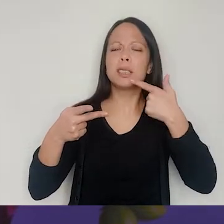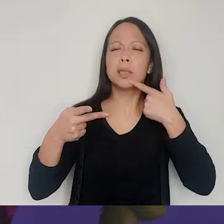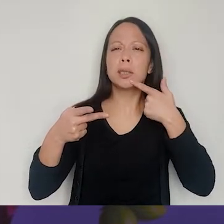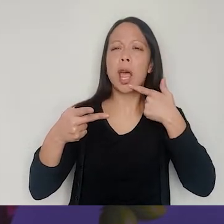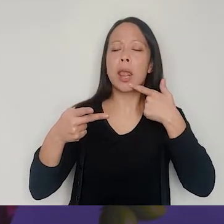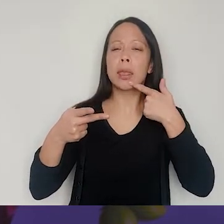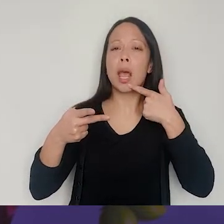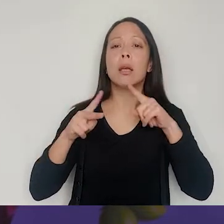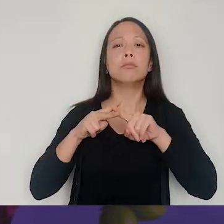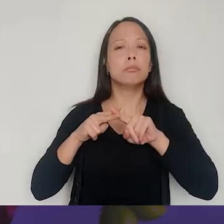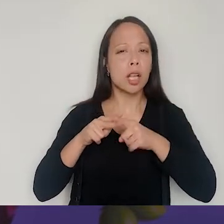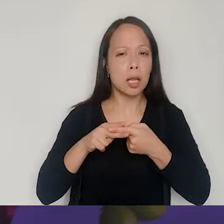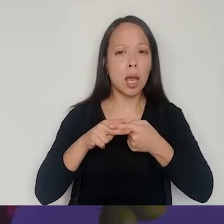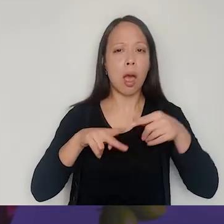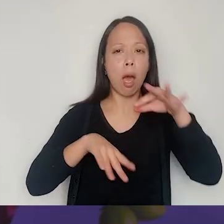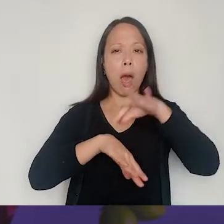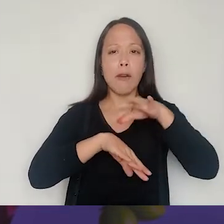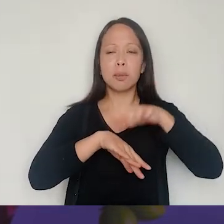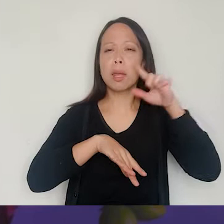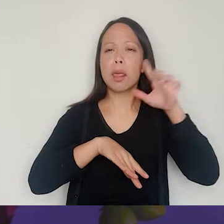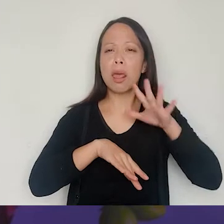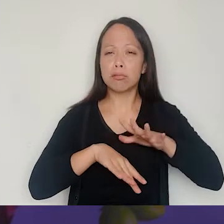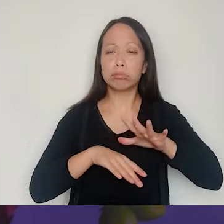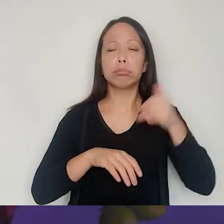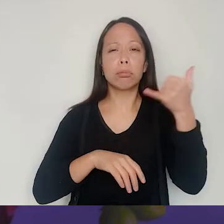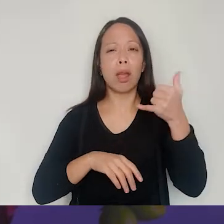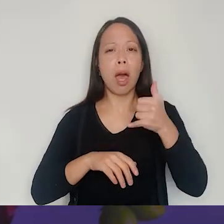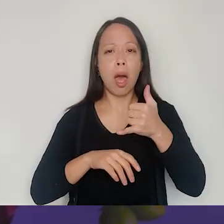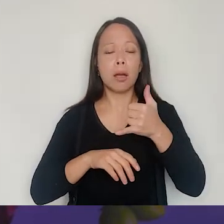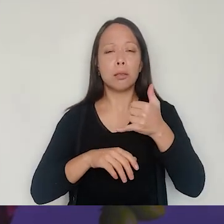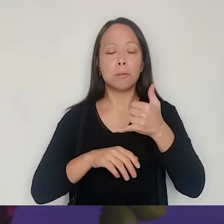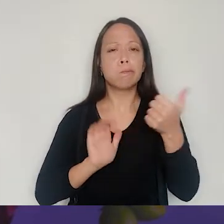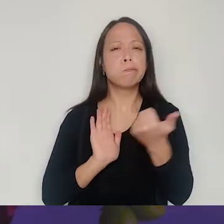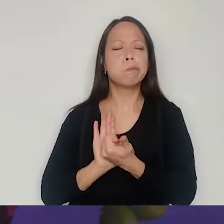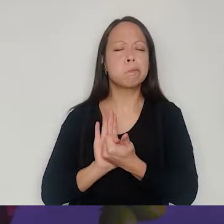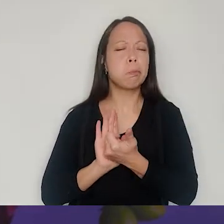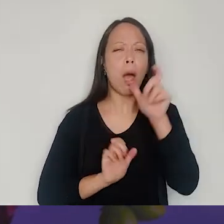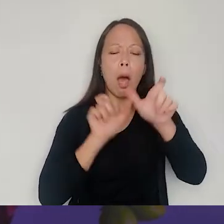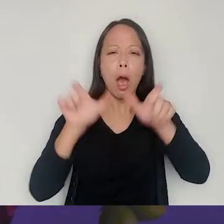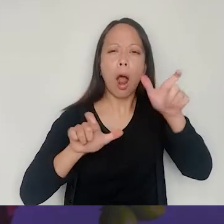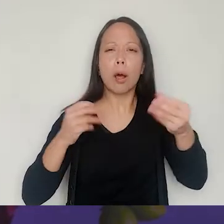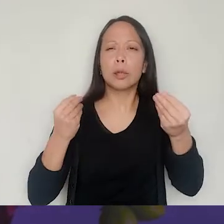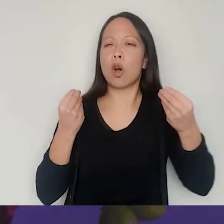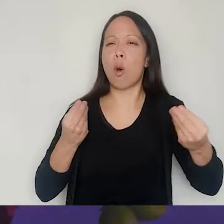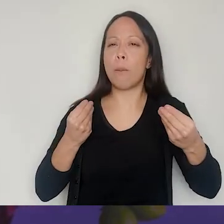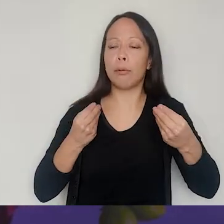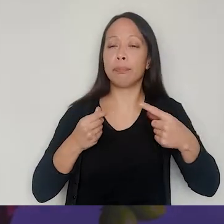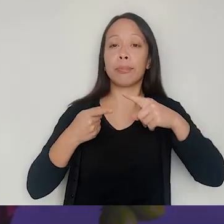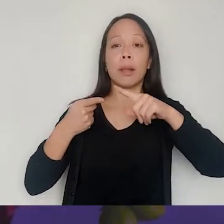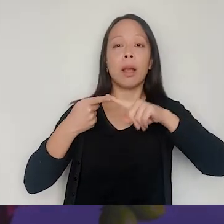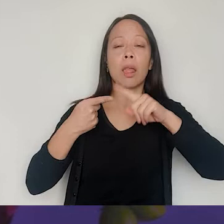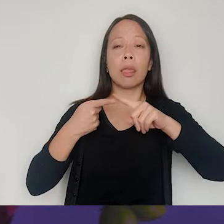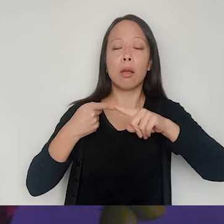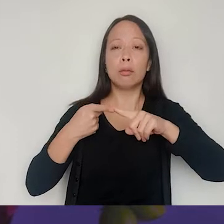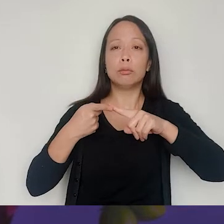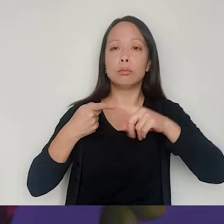existiera una estrategia nacional de enfermedades raras y que se hubieran implementado una serie de políticas en enfermedades poco frecuentes. Digamos que en 2009 fue el